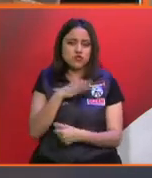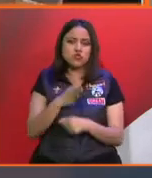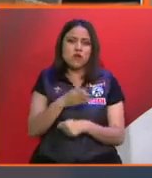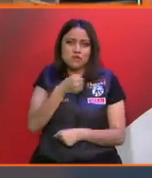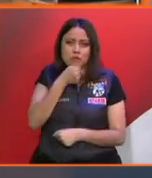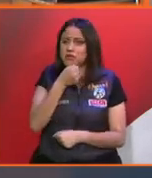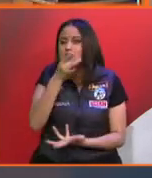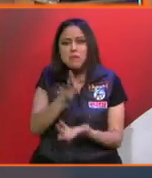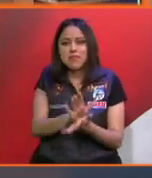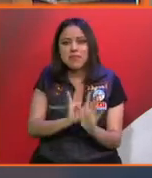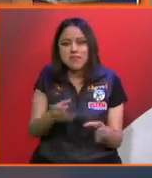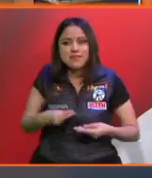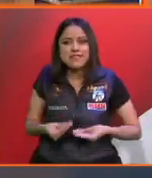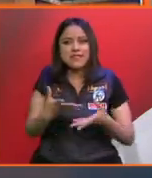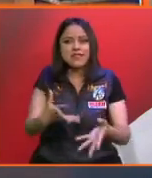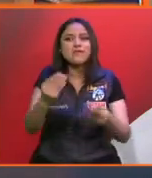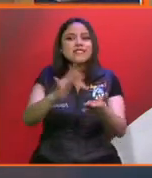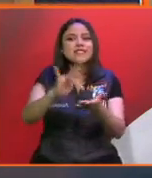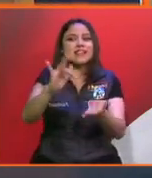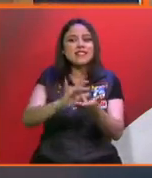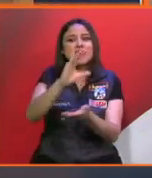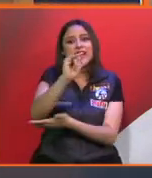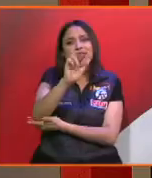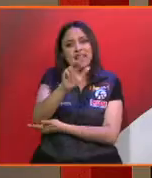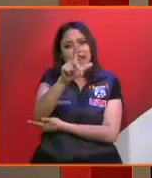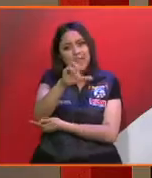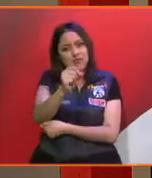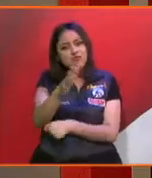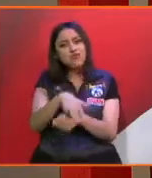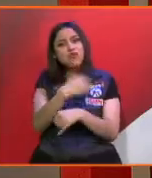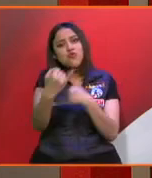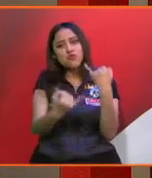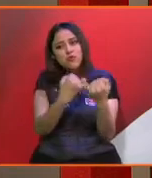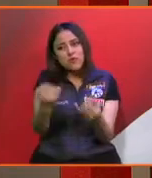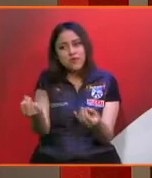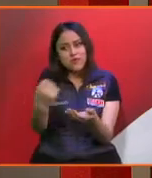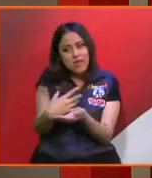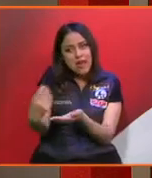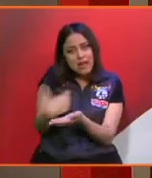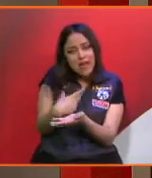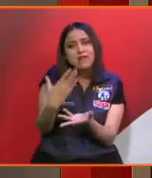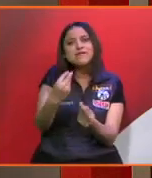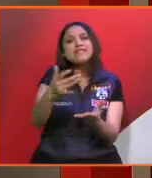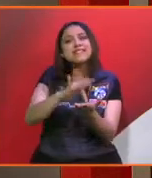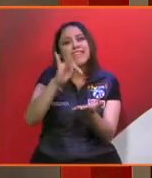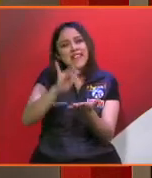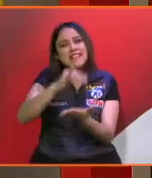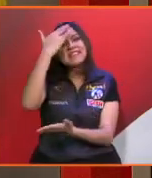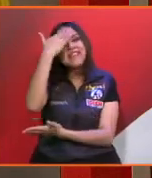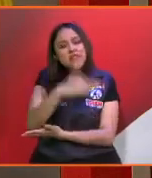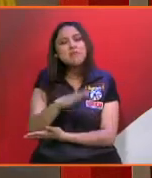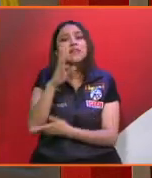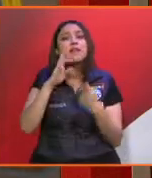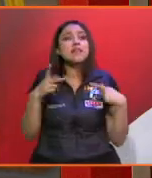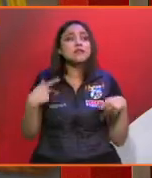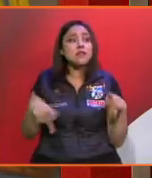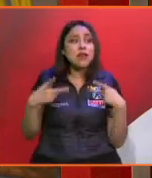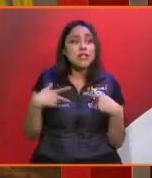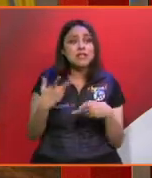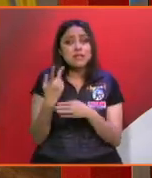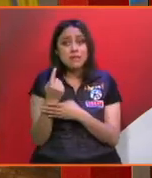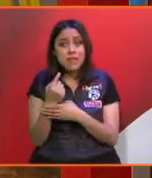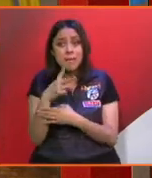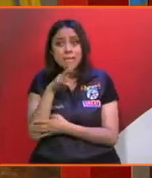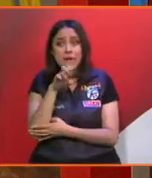intermediarios. Muchísimas gracias, Carlos Quirarte. Gracias por tu aportación a Juguetón. Y gracias, bueno, pues sabemos que el público